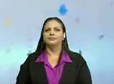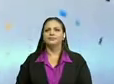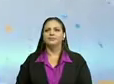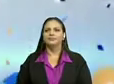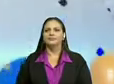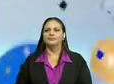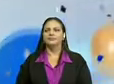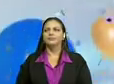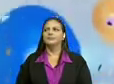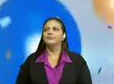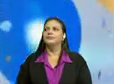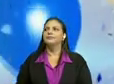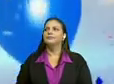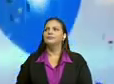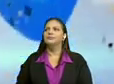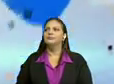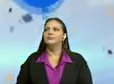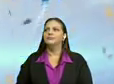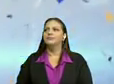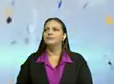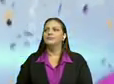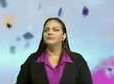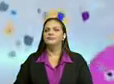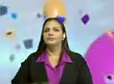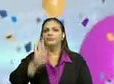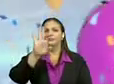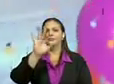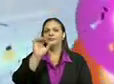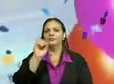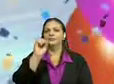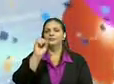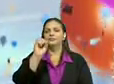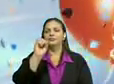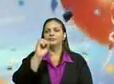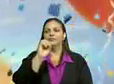Eric Macías, Doris Macías,